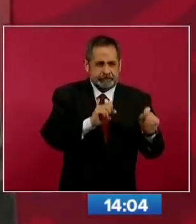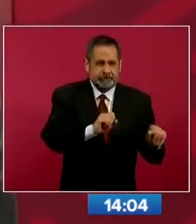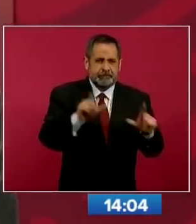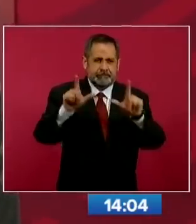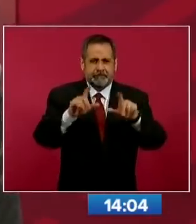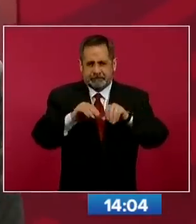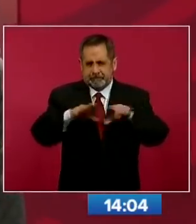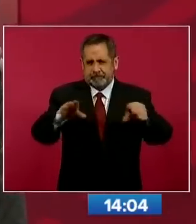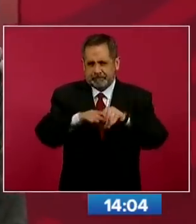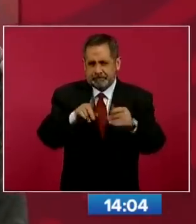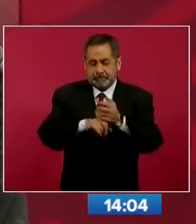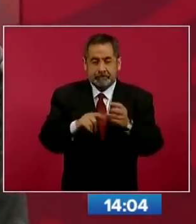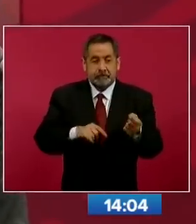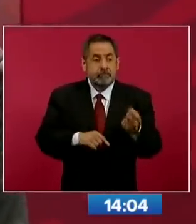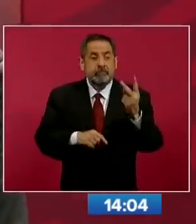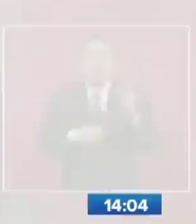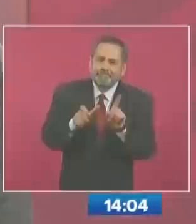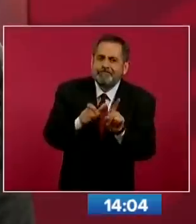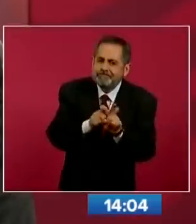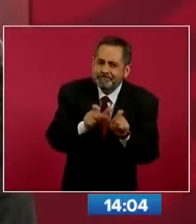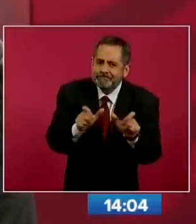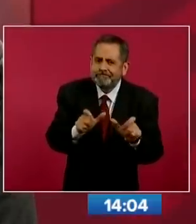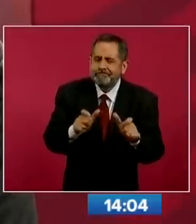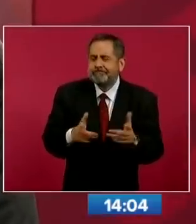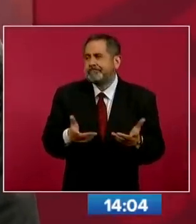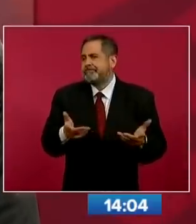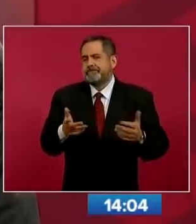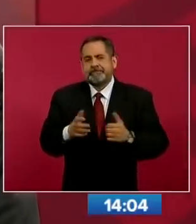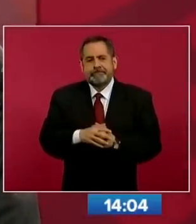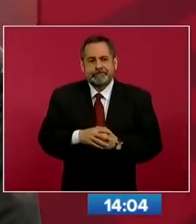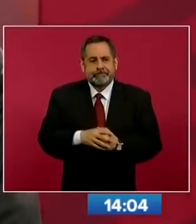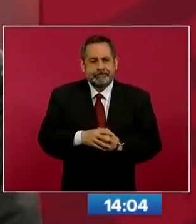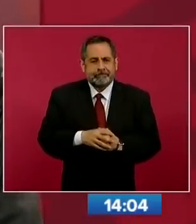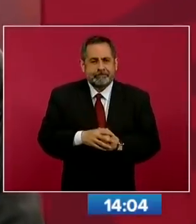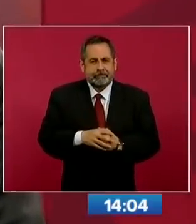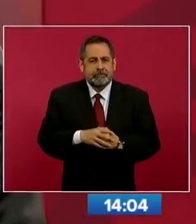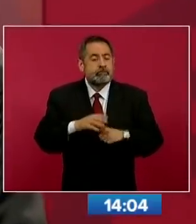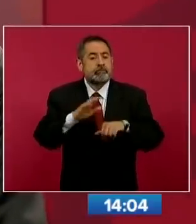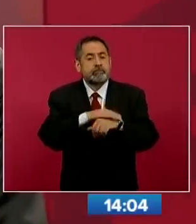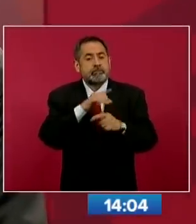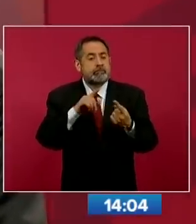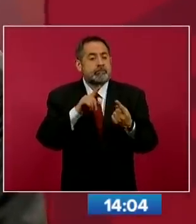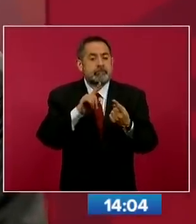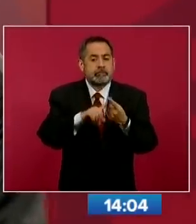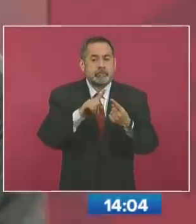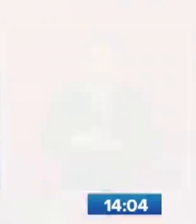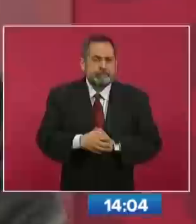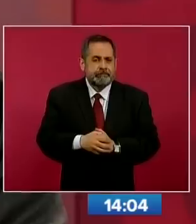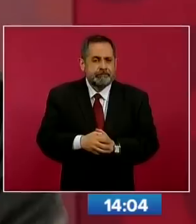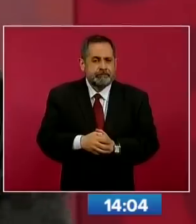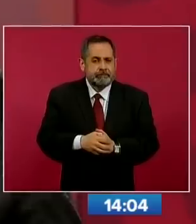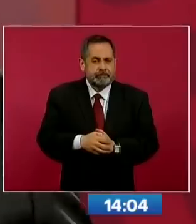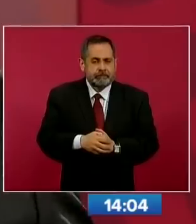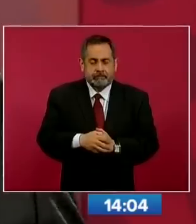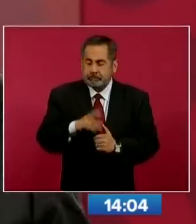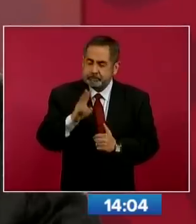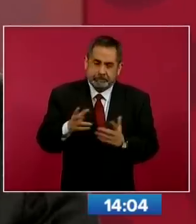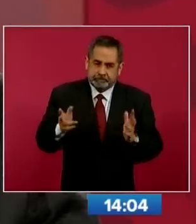noticias, dos tenían protección, porque el finado no aceptó la protección. Desde